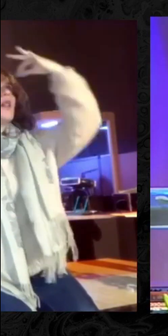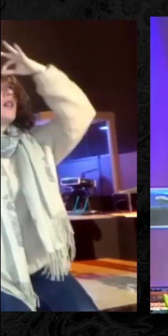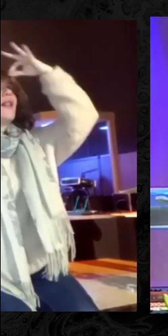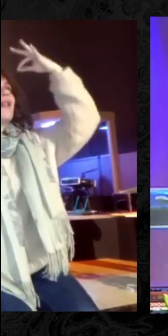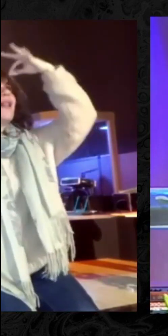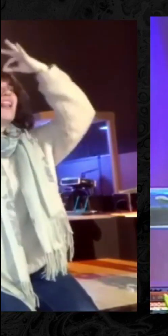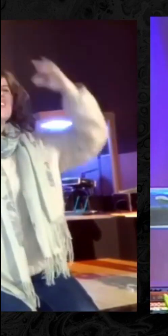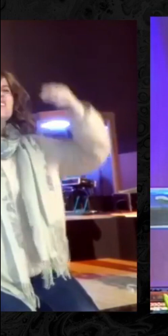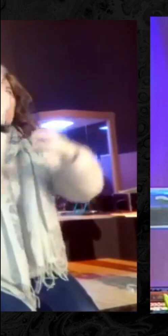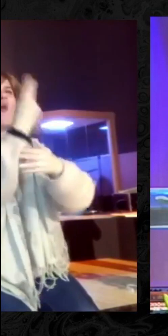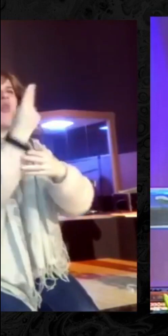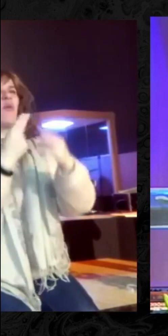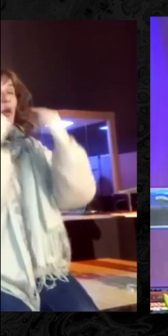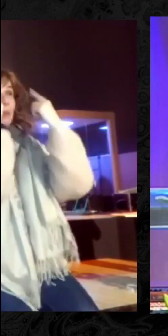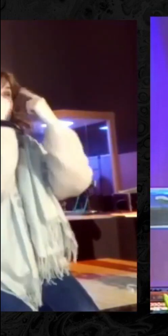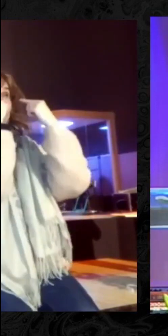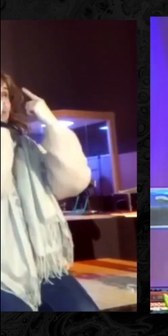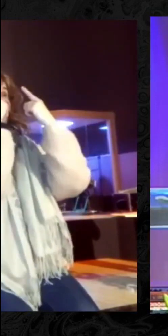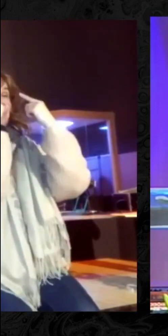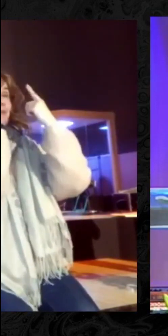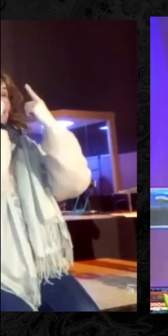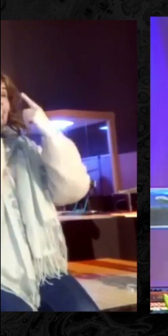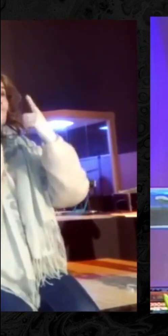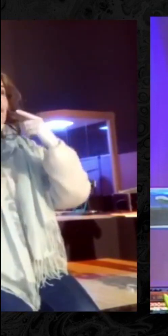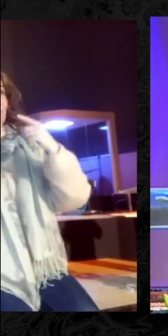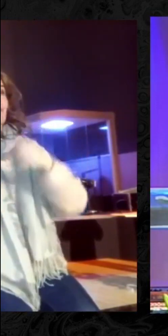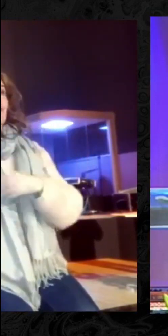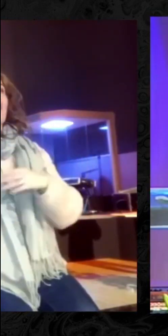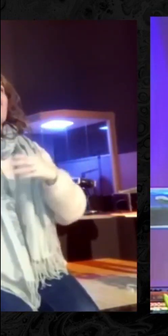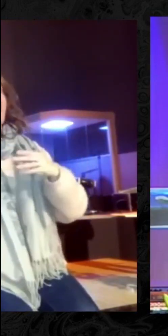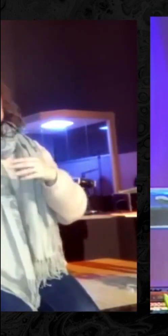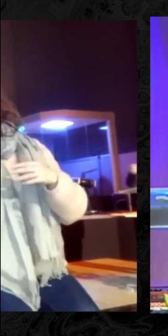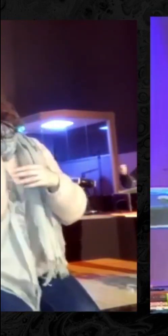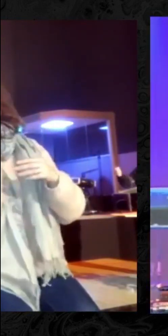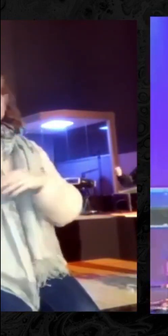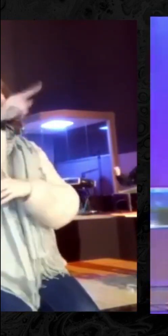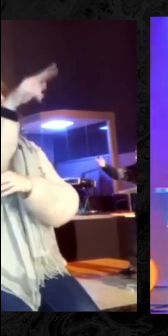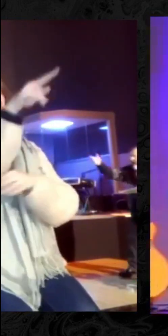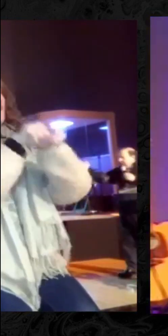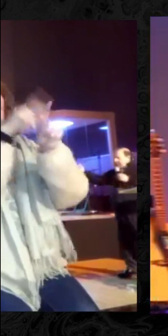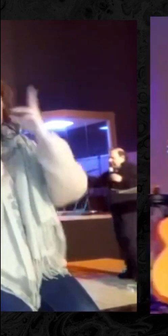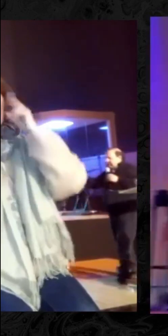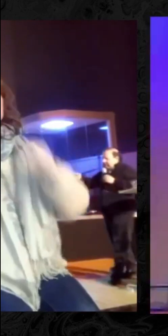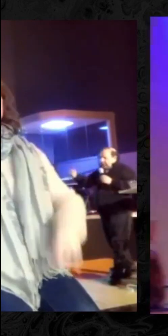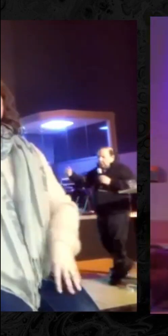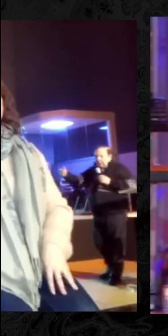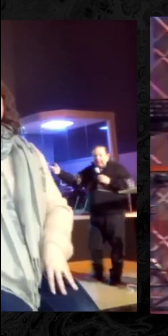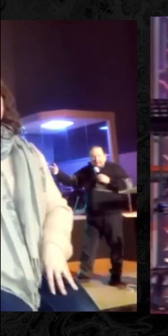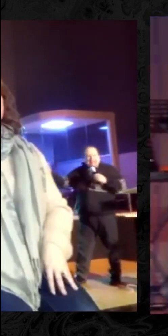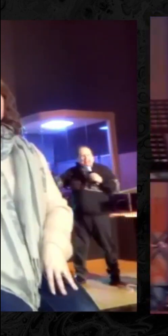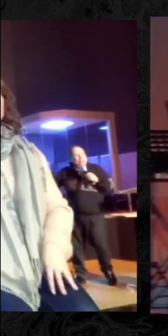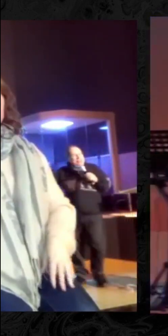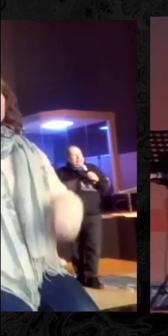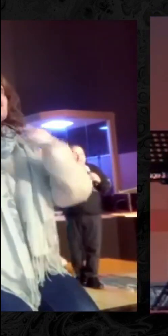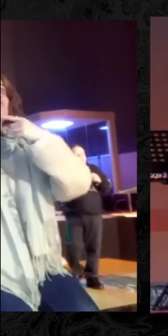lo que Dios ha creado pero no puede hacer de una de un árbol porque si lo pudiera